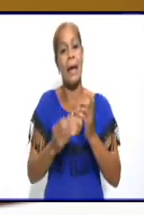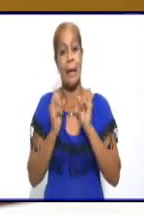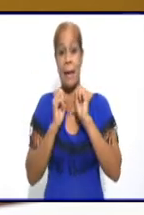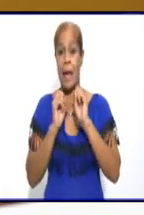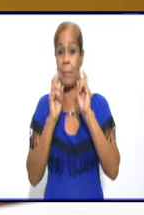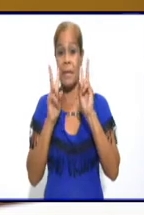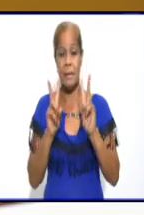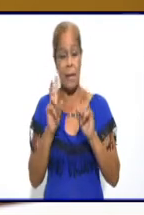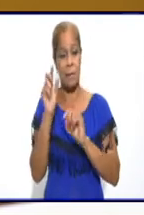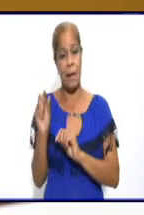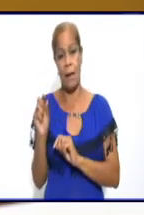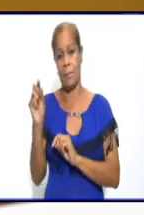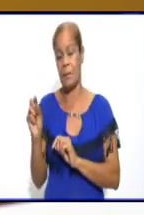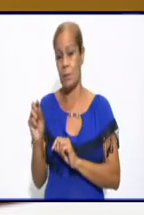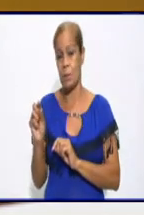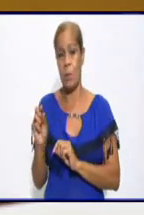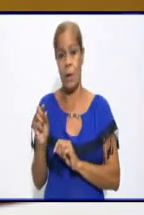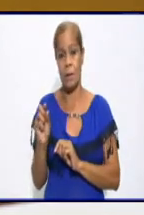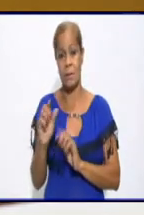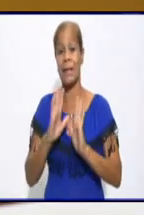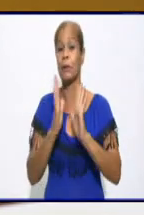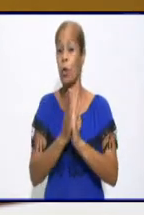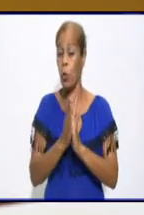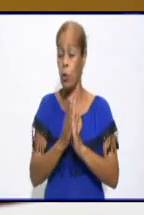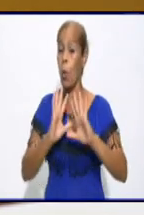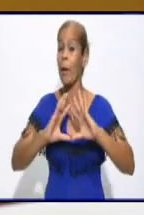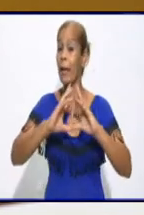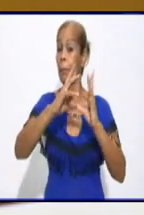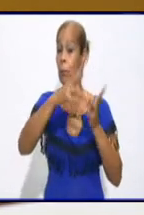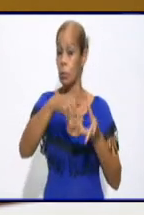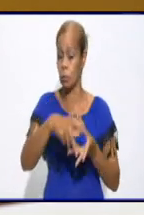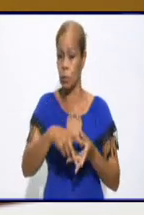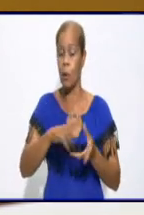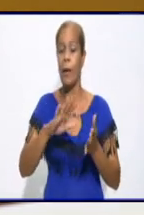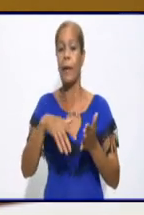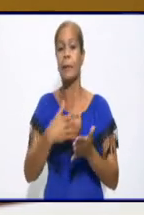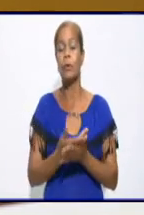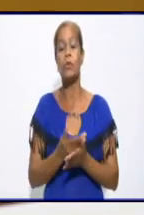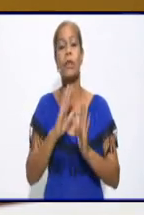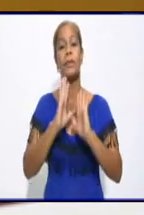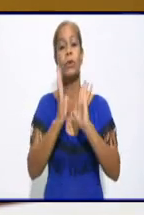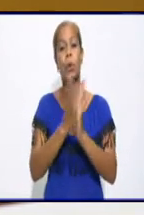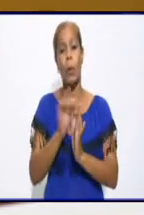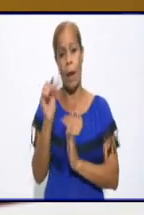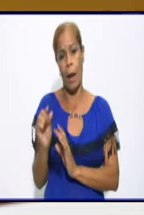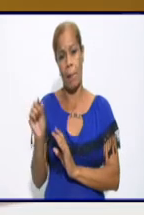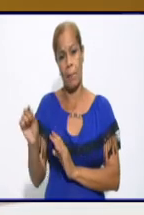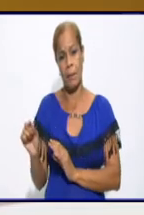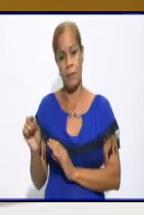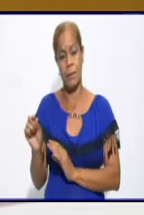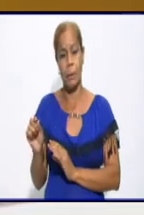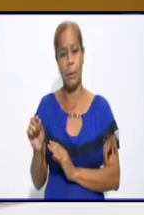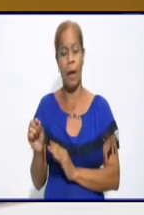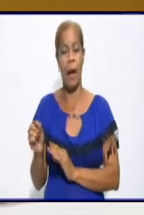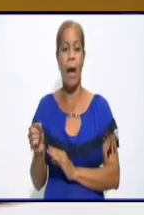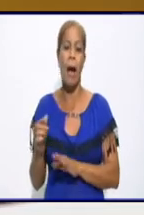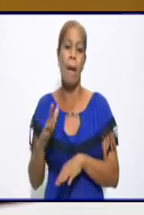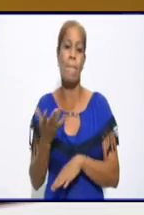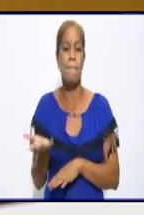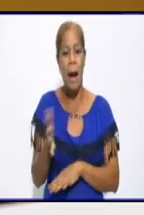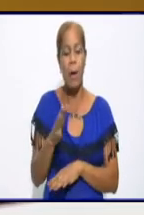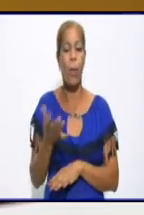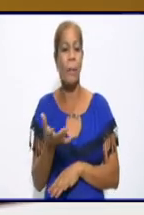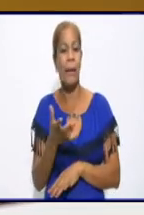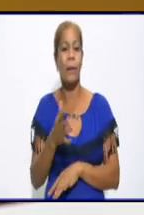no solo en cuba sino en el mundo y todo el mundo o sea lo lleva lo sobre lo trata de sobrellevar de